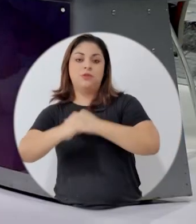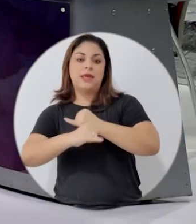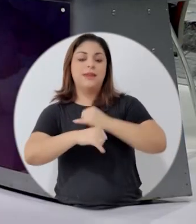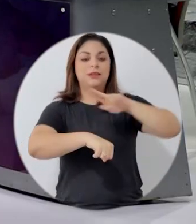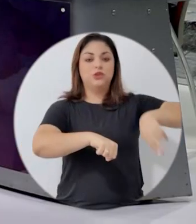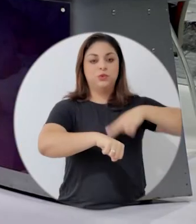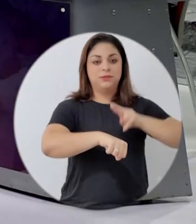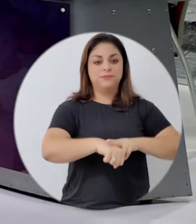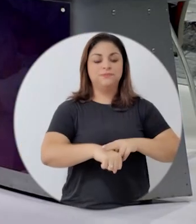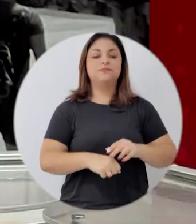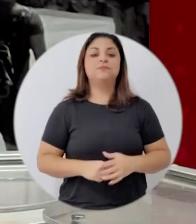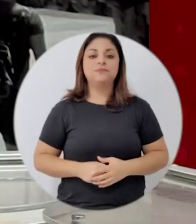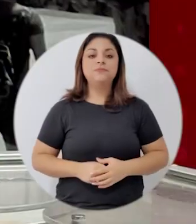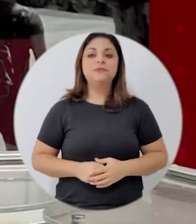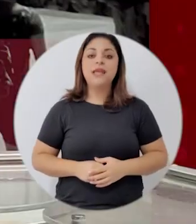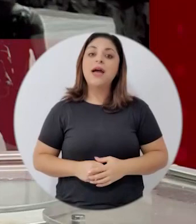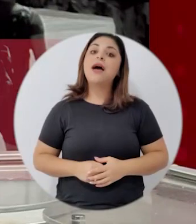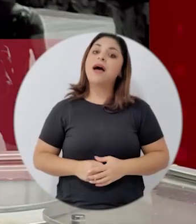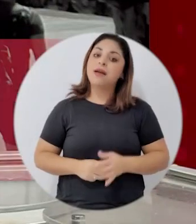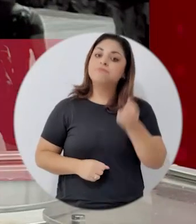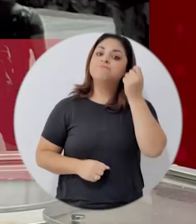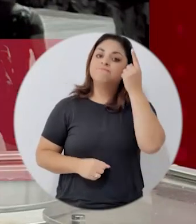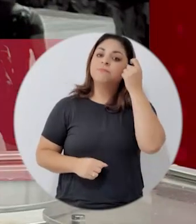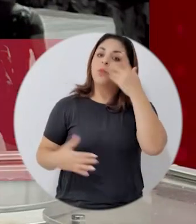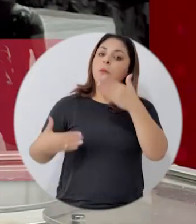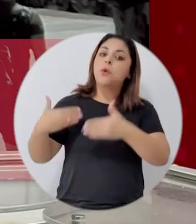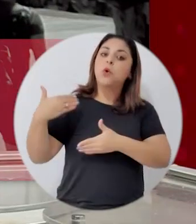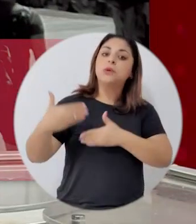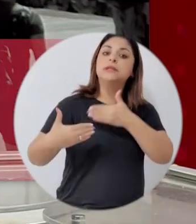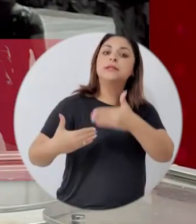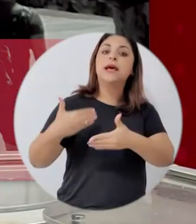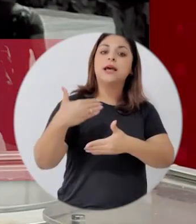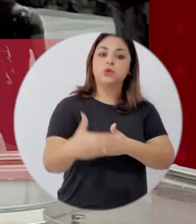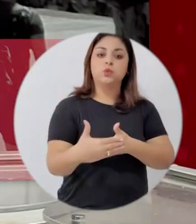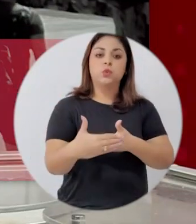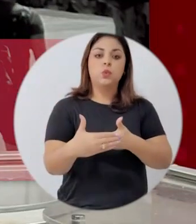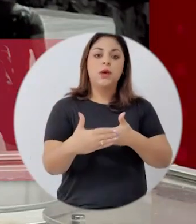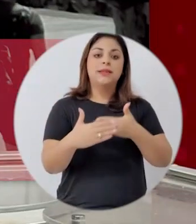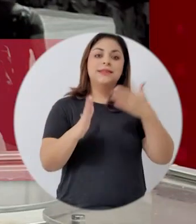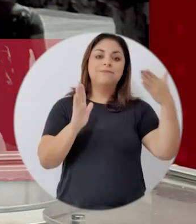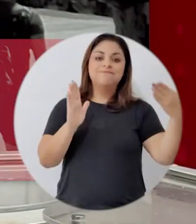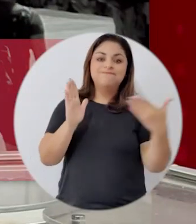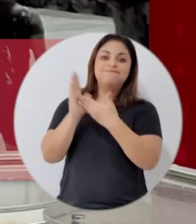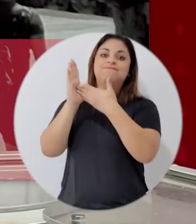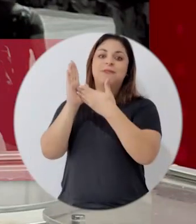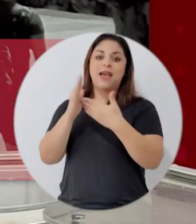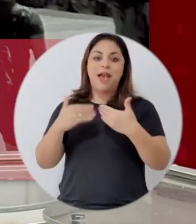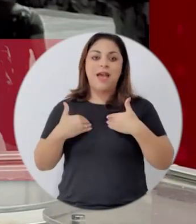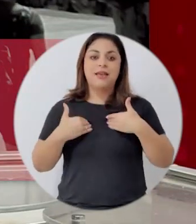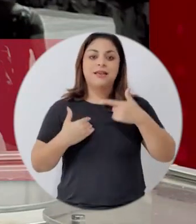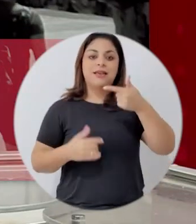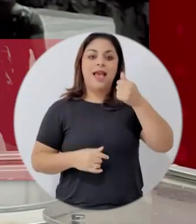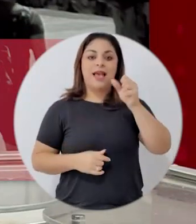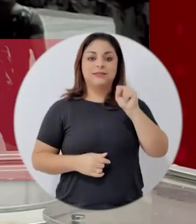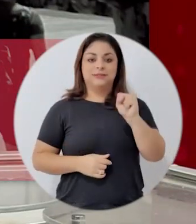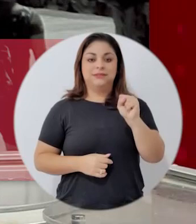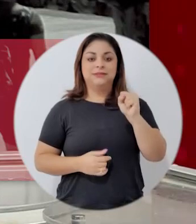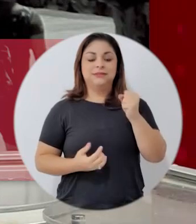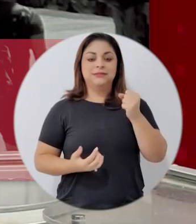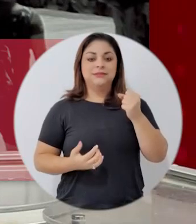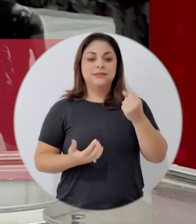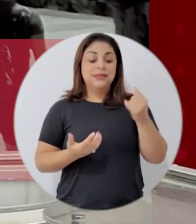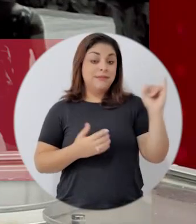poco el proceso, ¿verdad? Como nos explicaste de cómo se generan los gases de efecto invernadero y demás, ¿qué